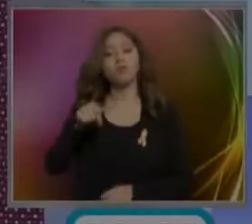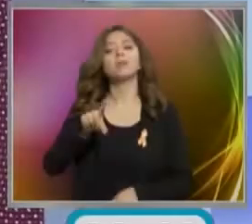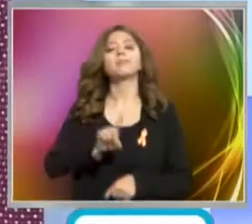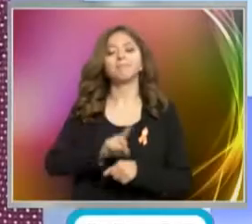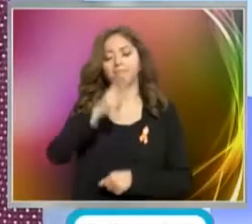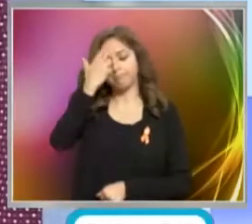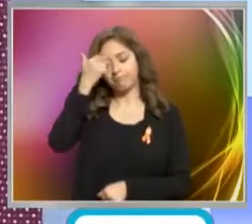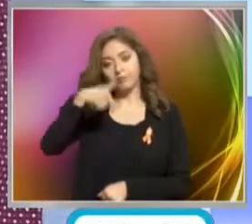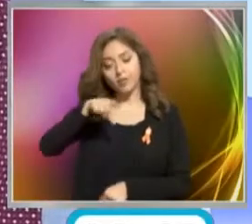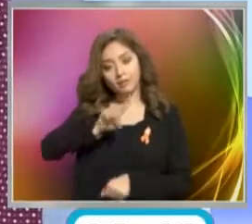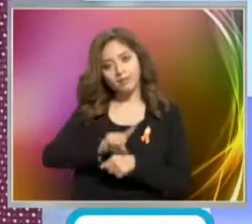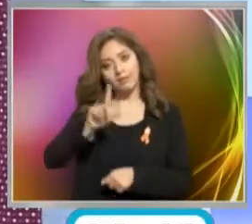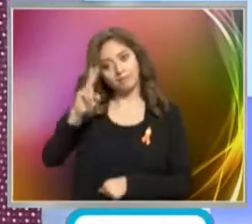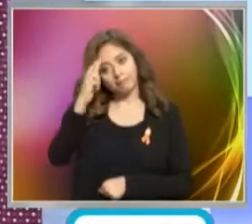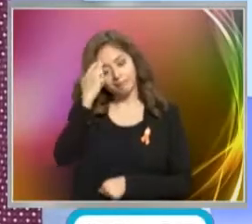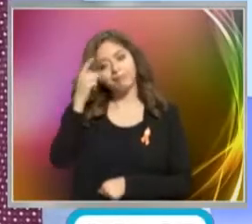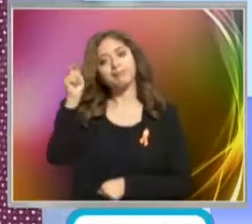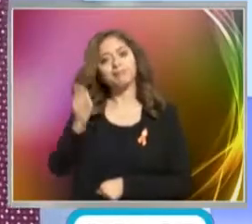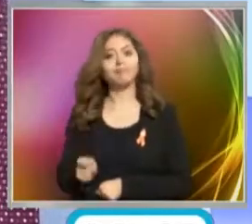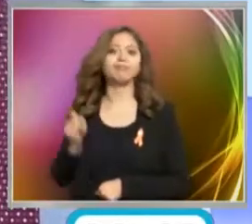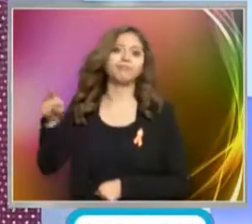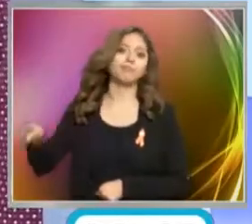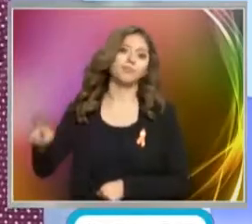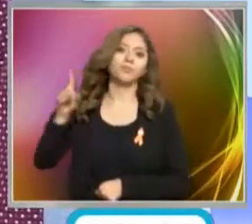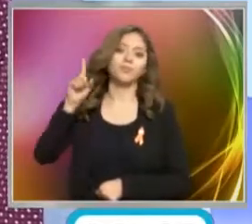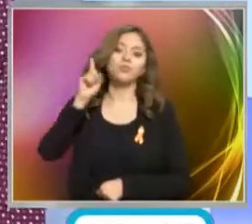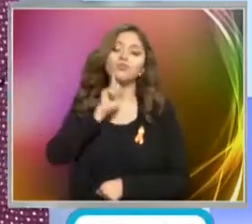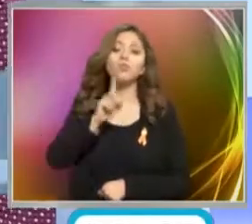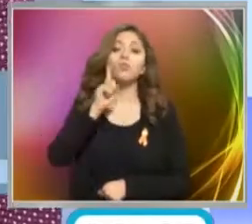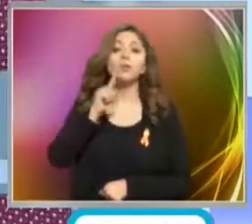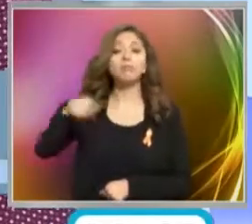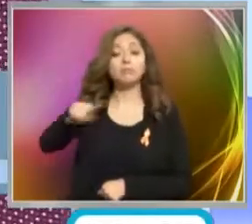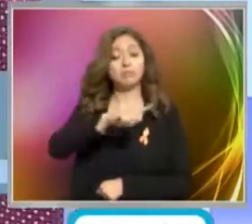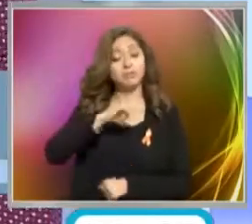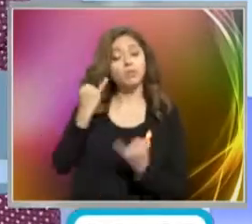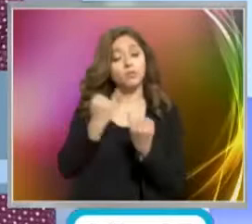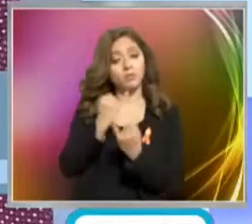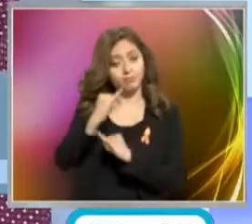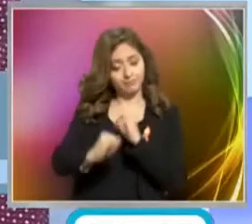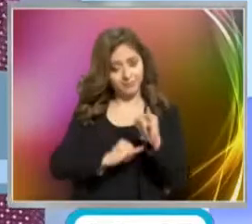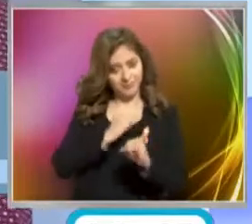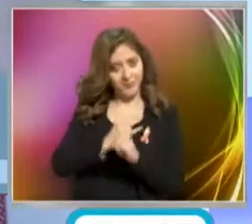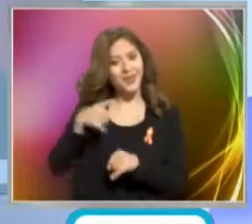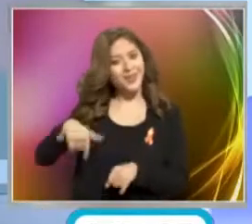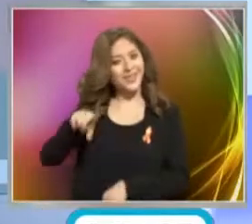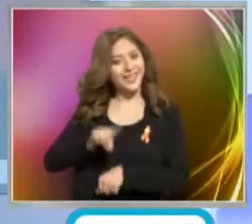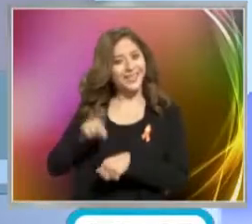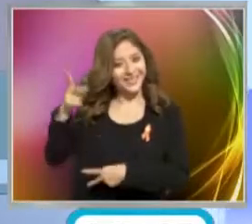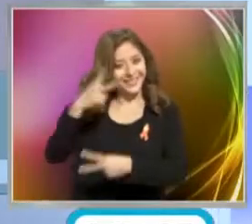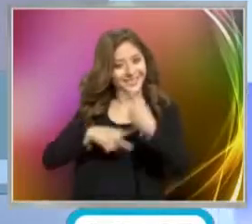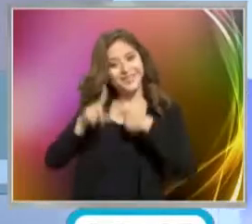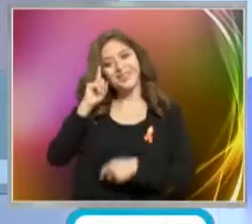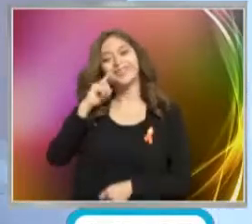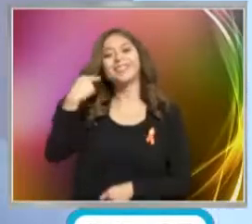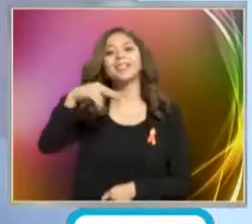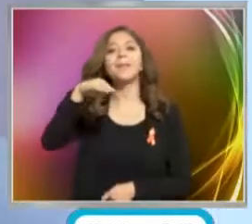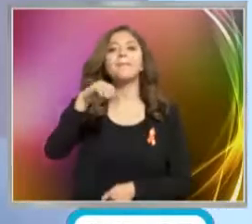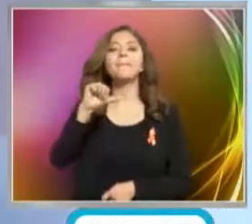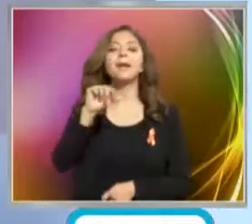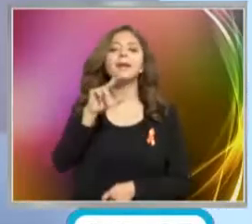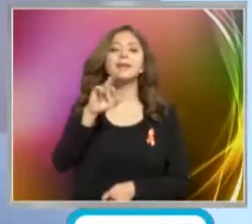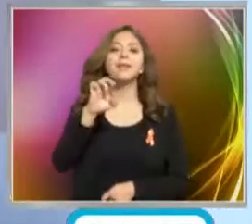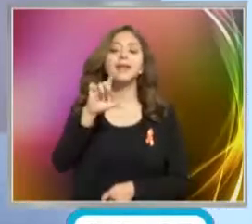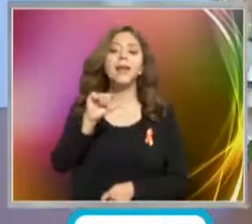El día de hoy que se conmemora este día tan importante a nivel internacional, recibimos aquí en el estudio a Marcela